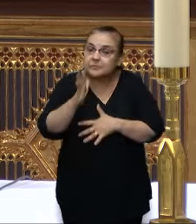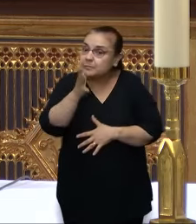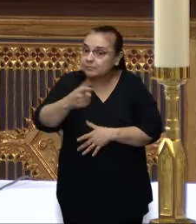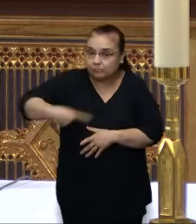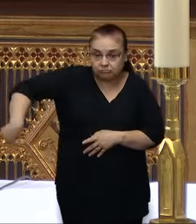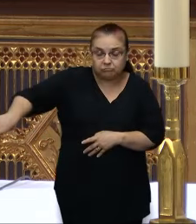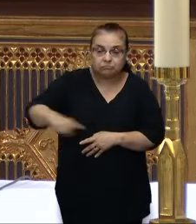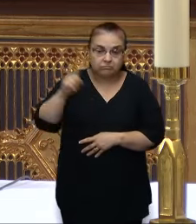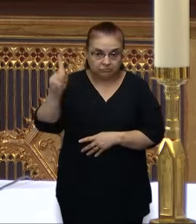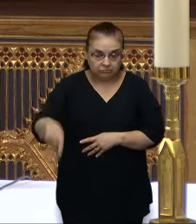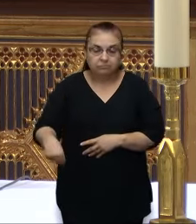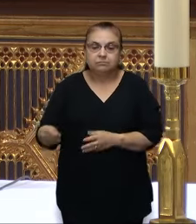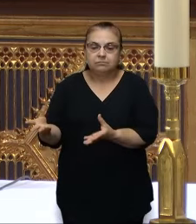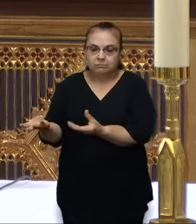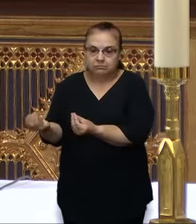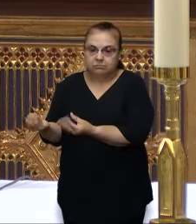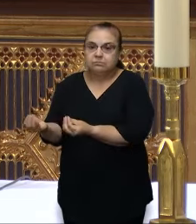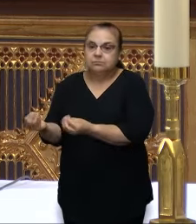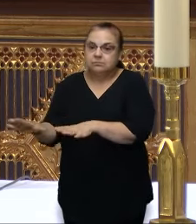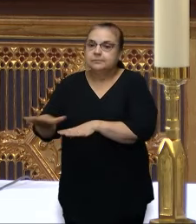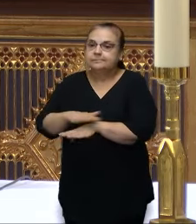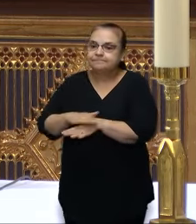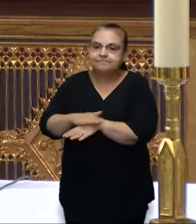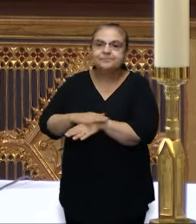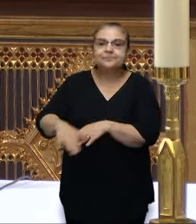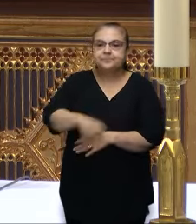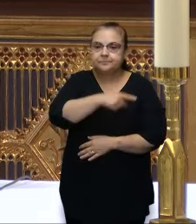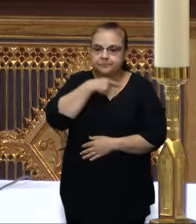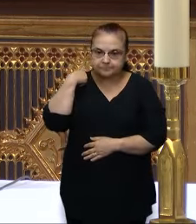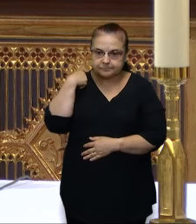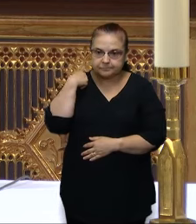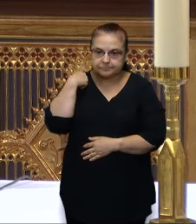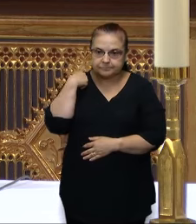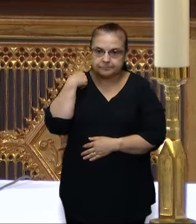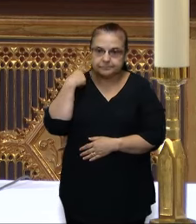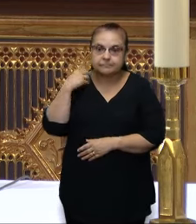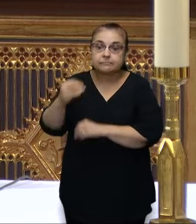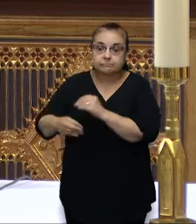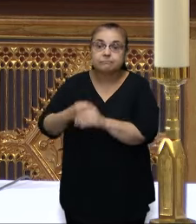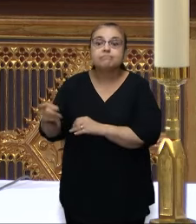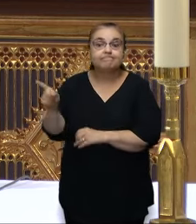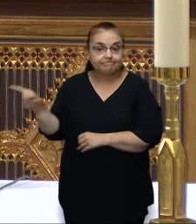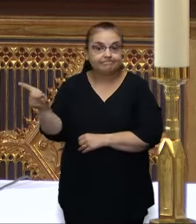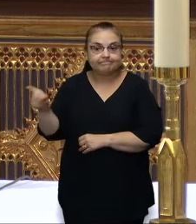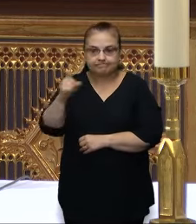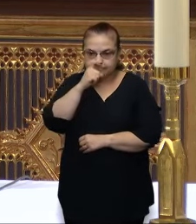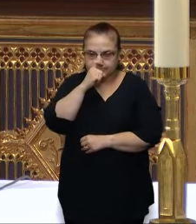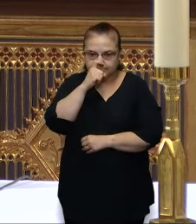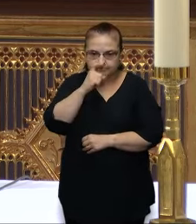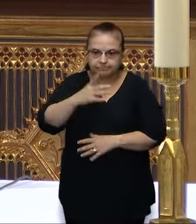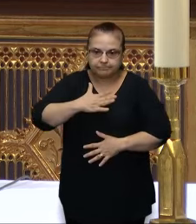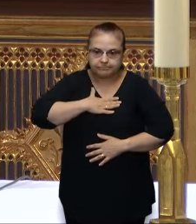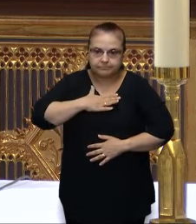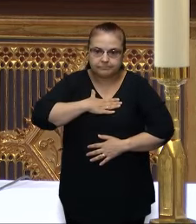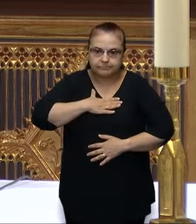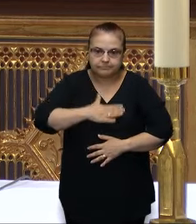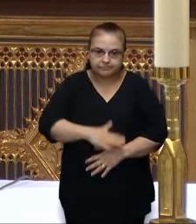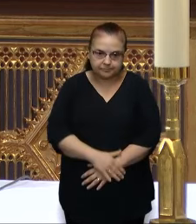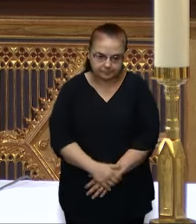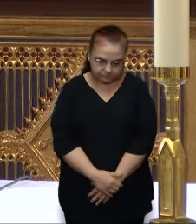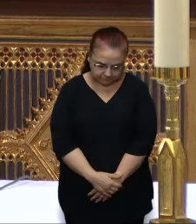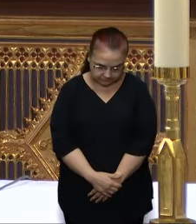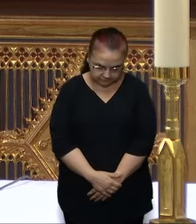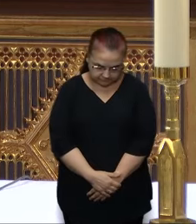será derramada por vosotros y por muchos para el perdón de los pecados haced esto en conmemoración